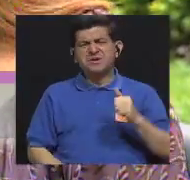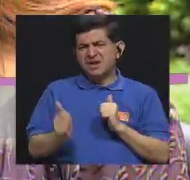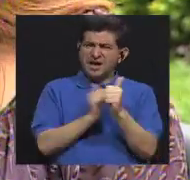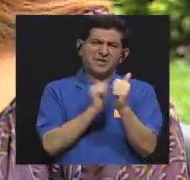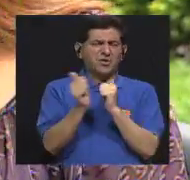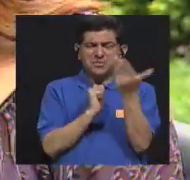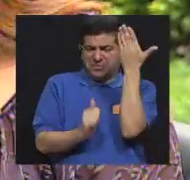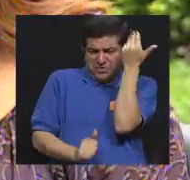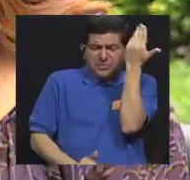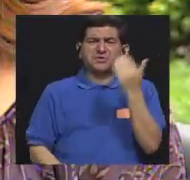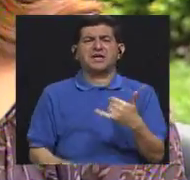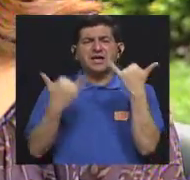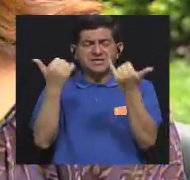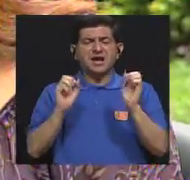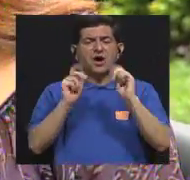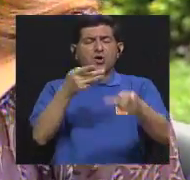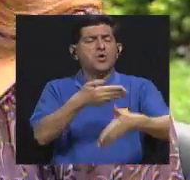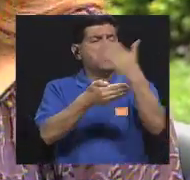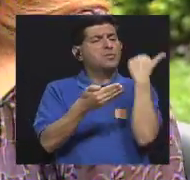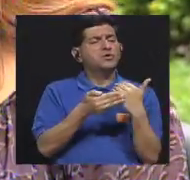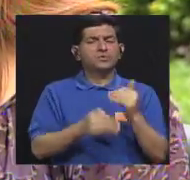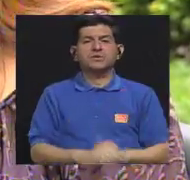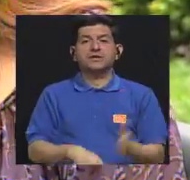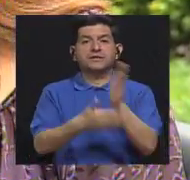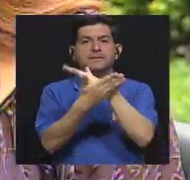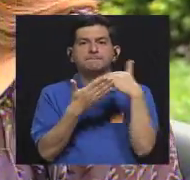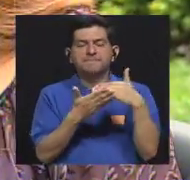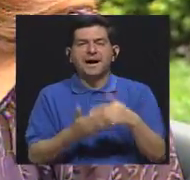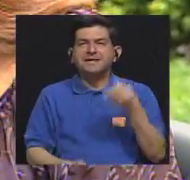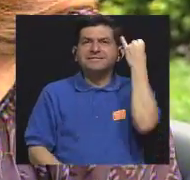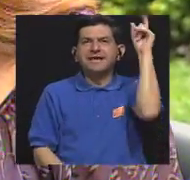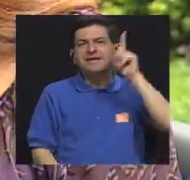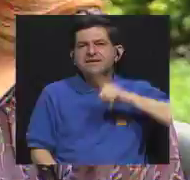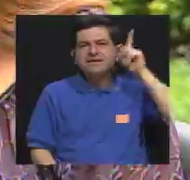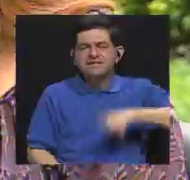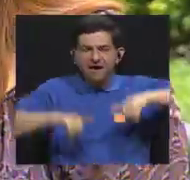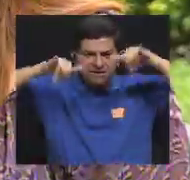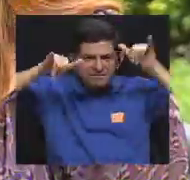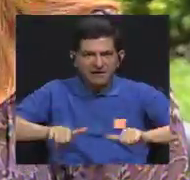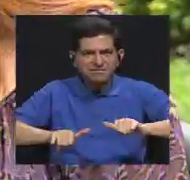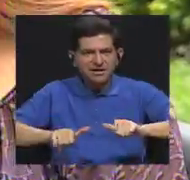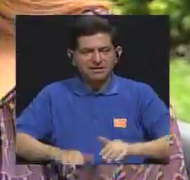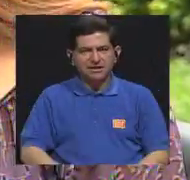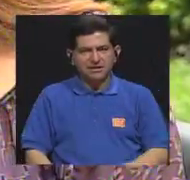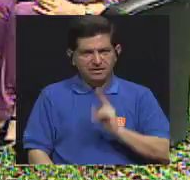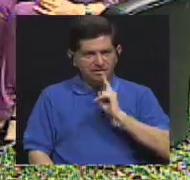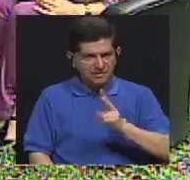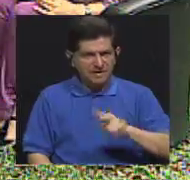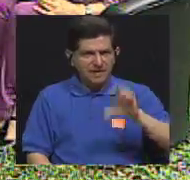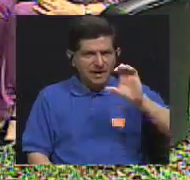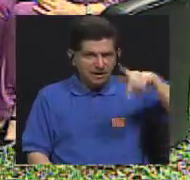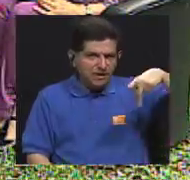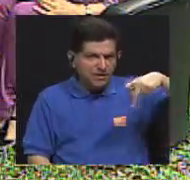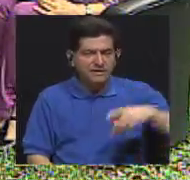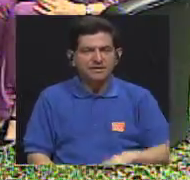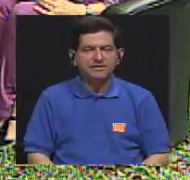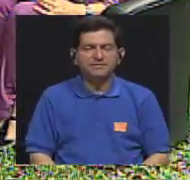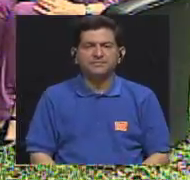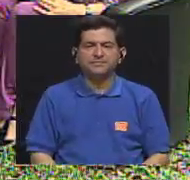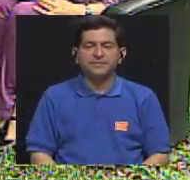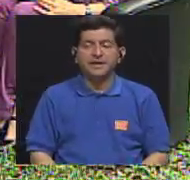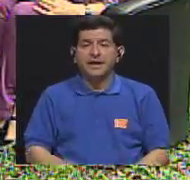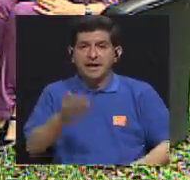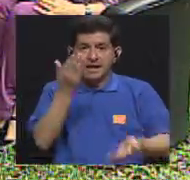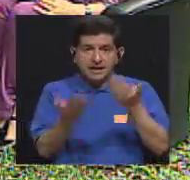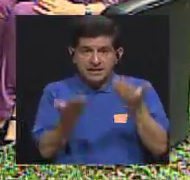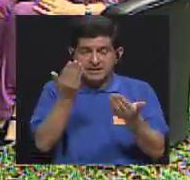deporte si ya tuve mi oportunidad. Y es como parte de ese prejuicio que está muy presente también, Carolina. Sí. Tal vez vamos